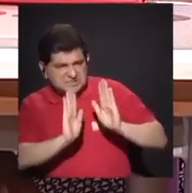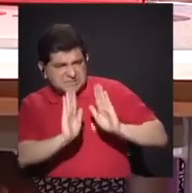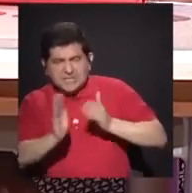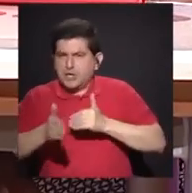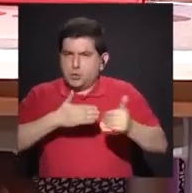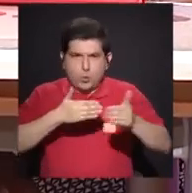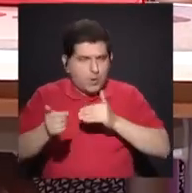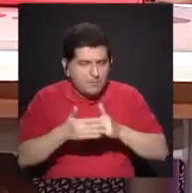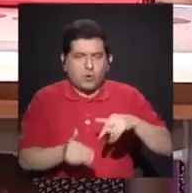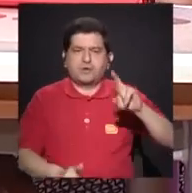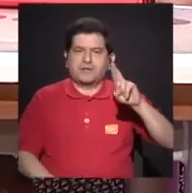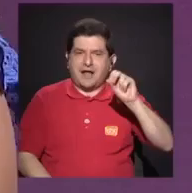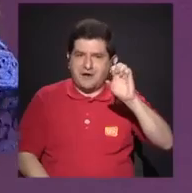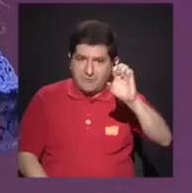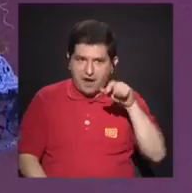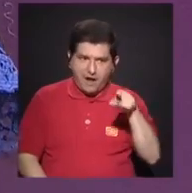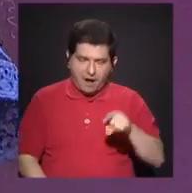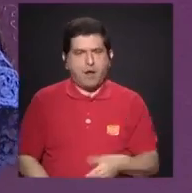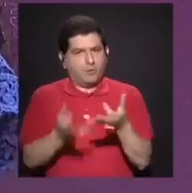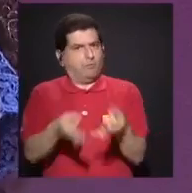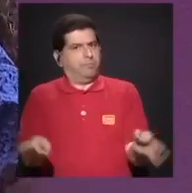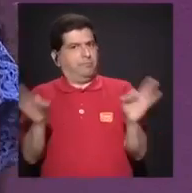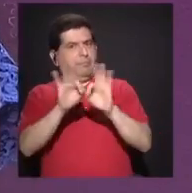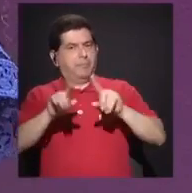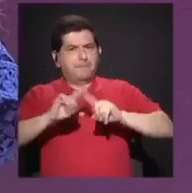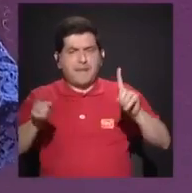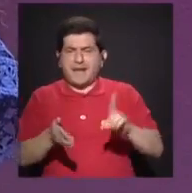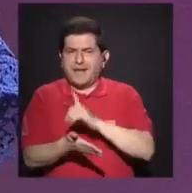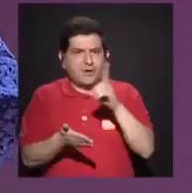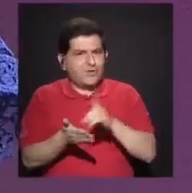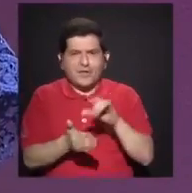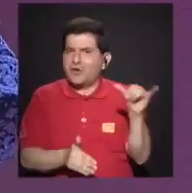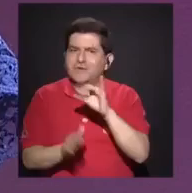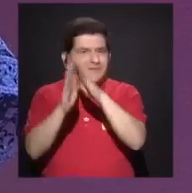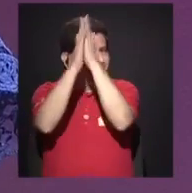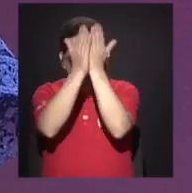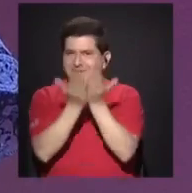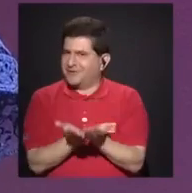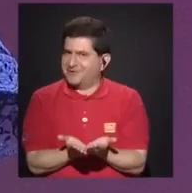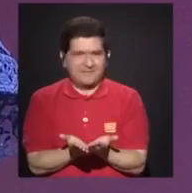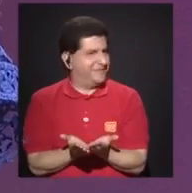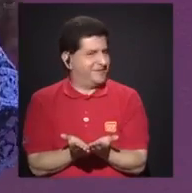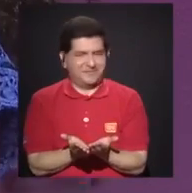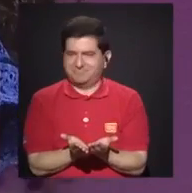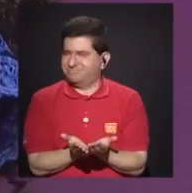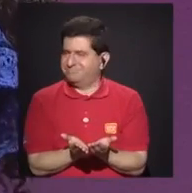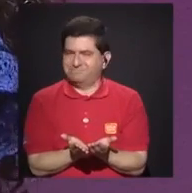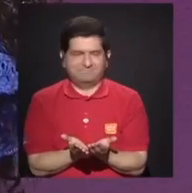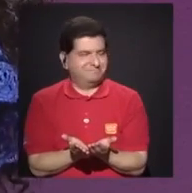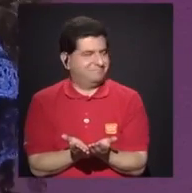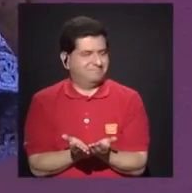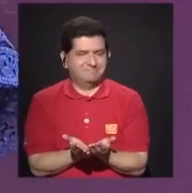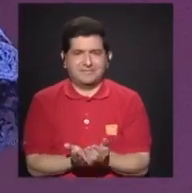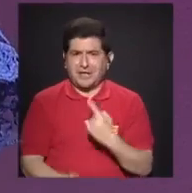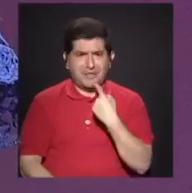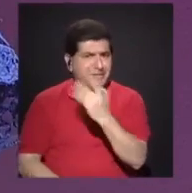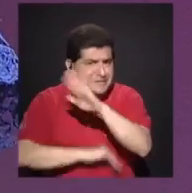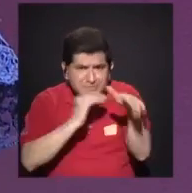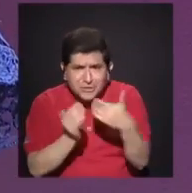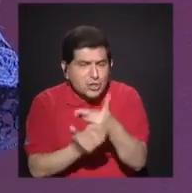a pesar de que la RAE es la RAE, bueno, el diccionario no es la Biblia, ¿verdad? Y no lo dice